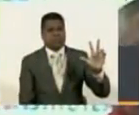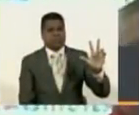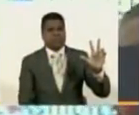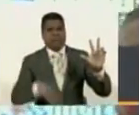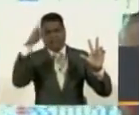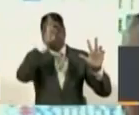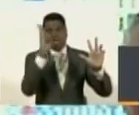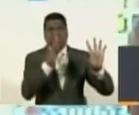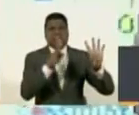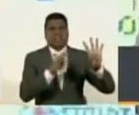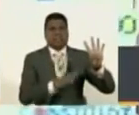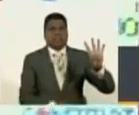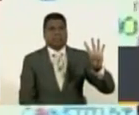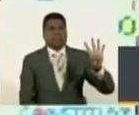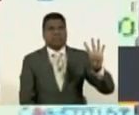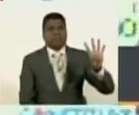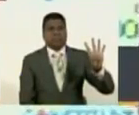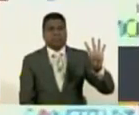Barinas,